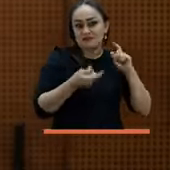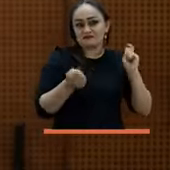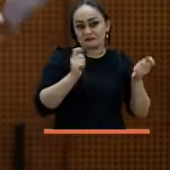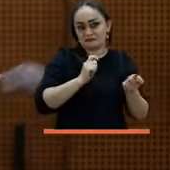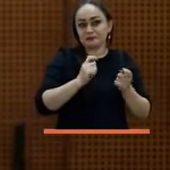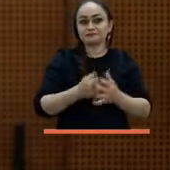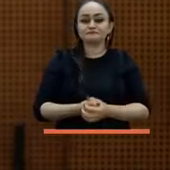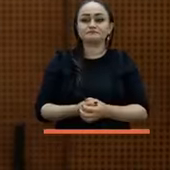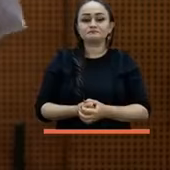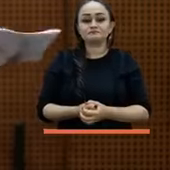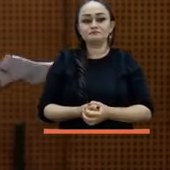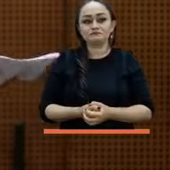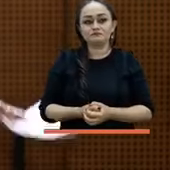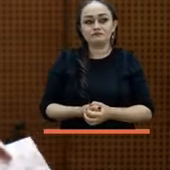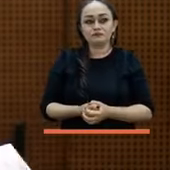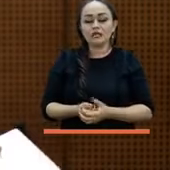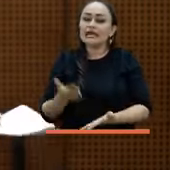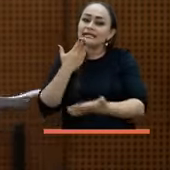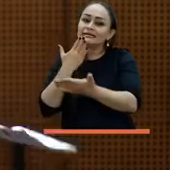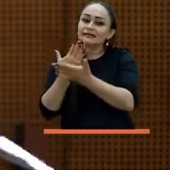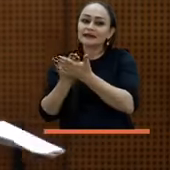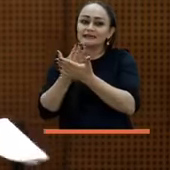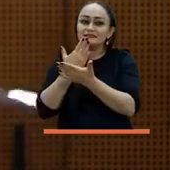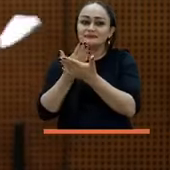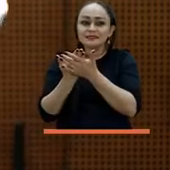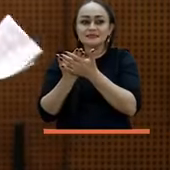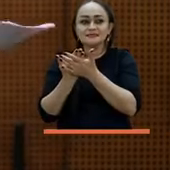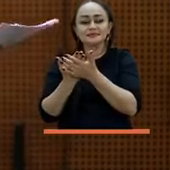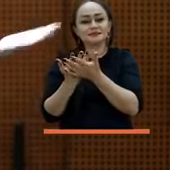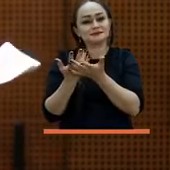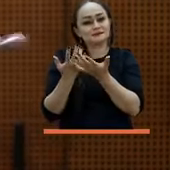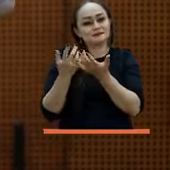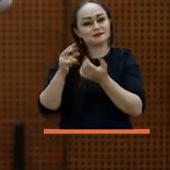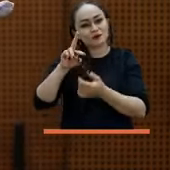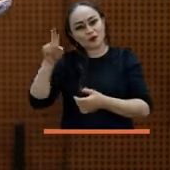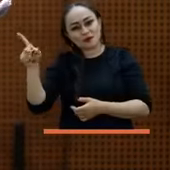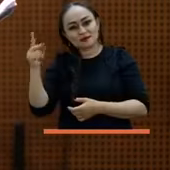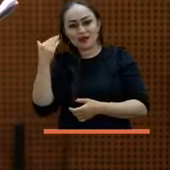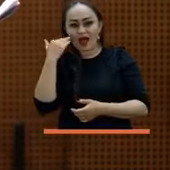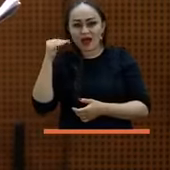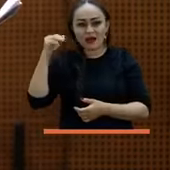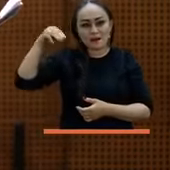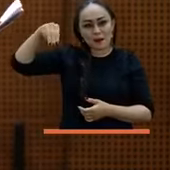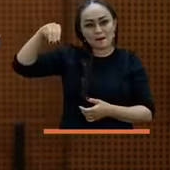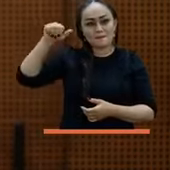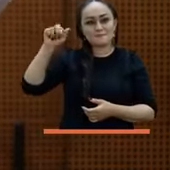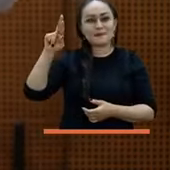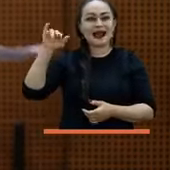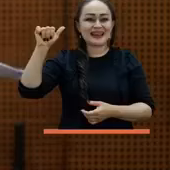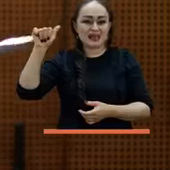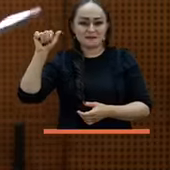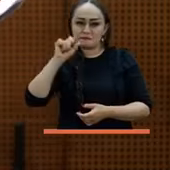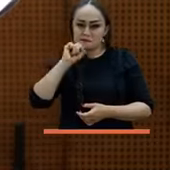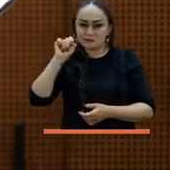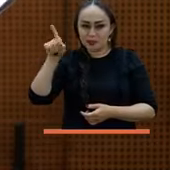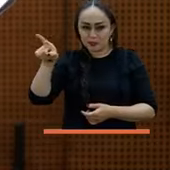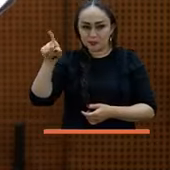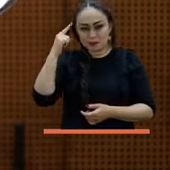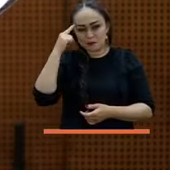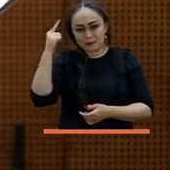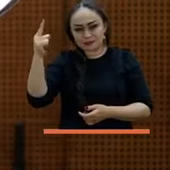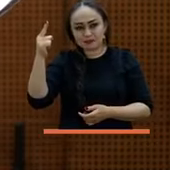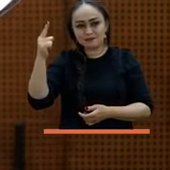el espectro digamos de la diversidad con mariah pensando no saca un poco marian y como podríamos construir